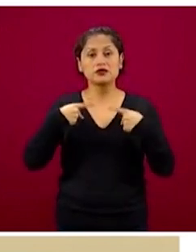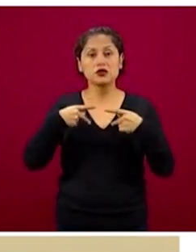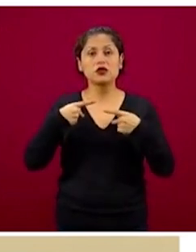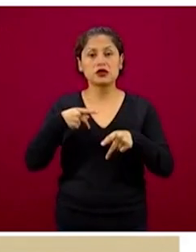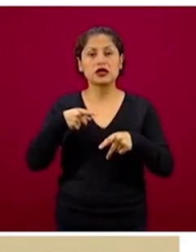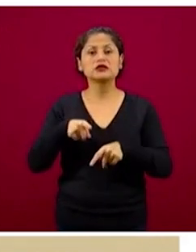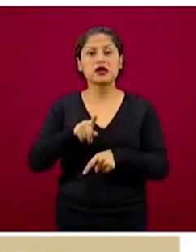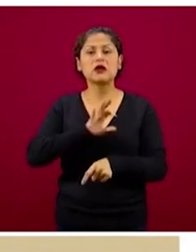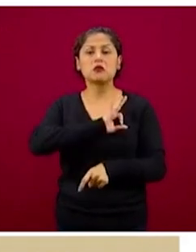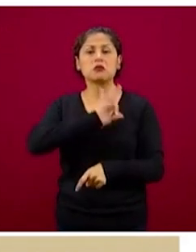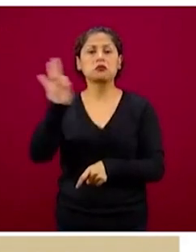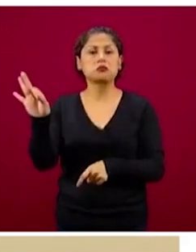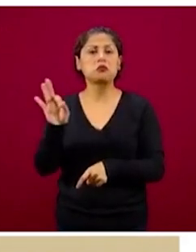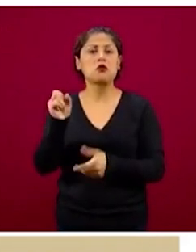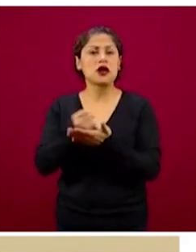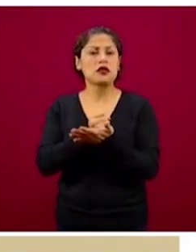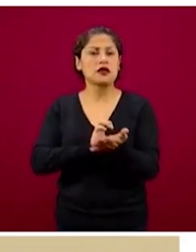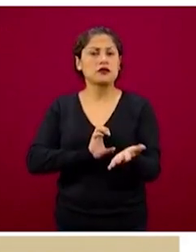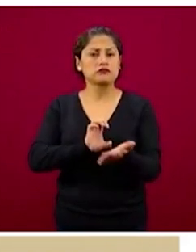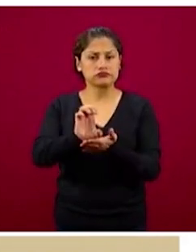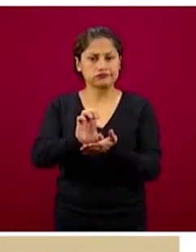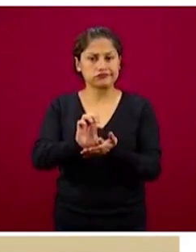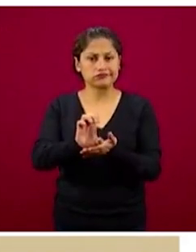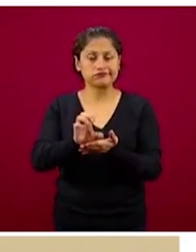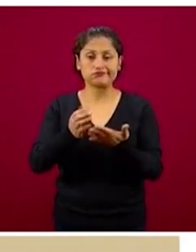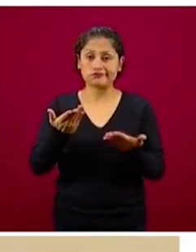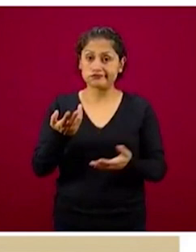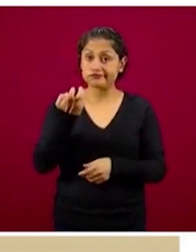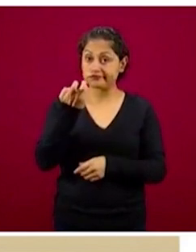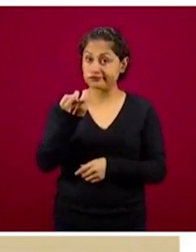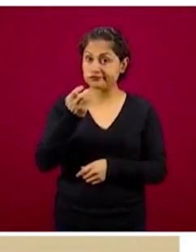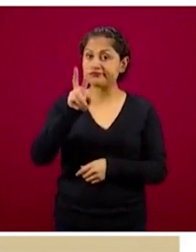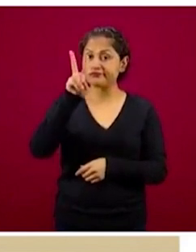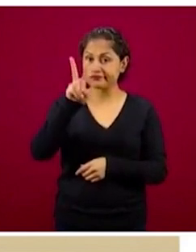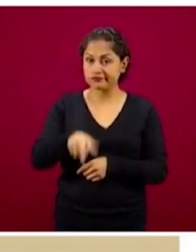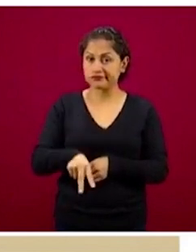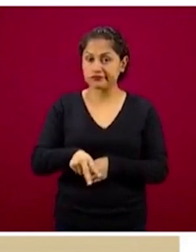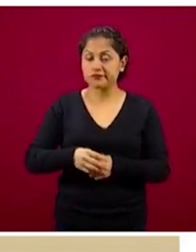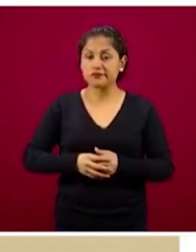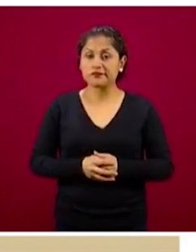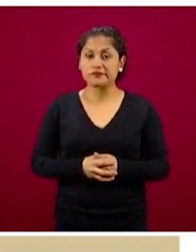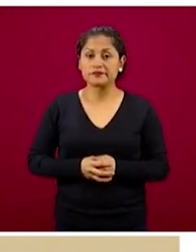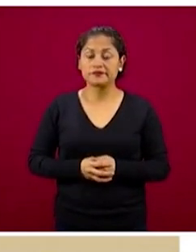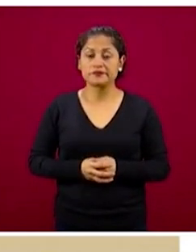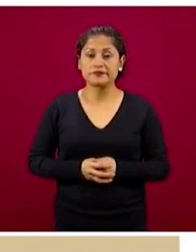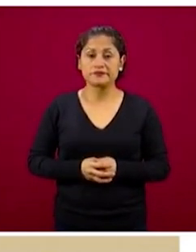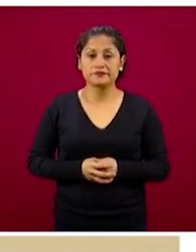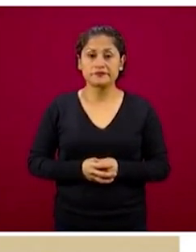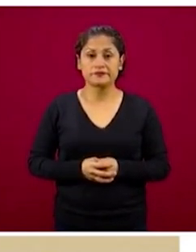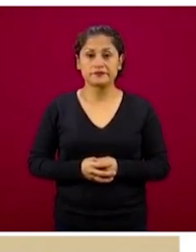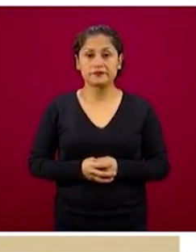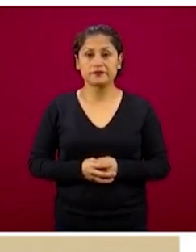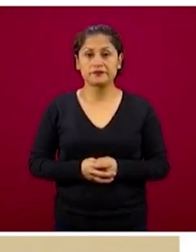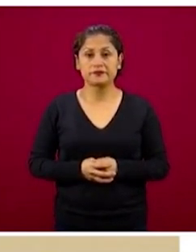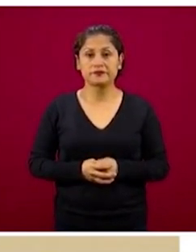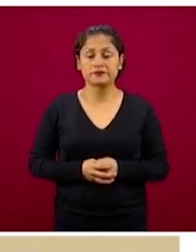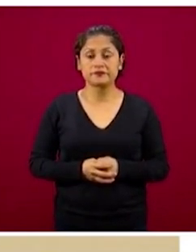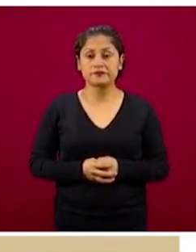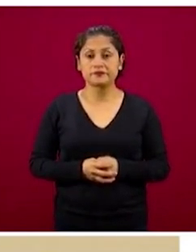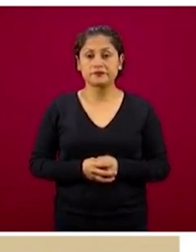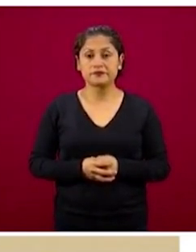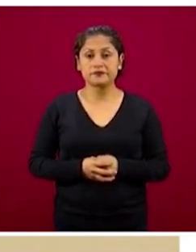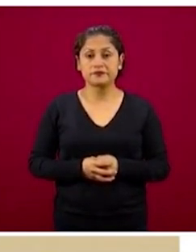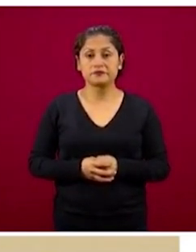formal este digamos es un porcentaje que nos da digamos una un grado del